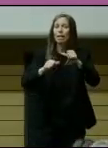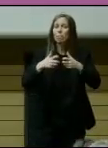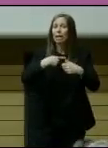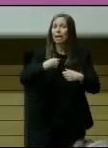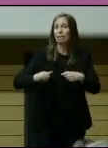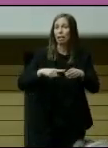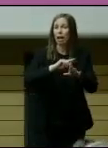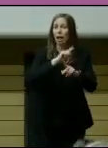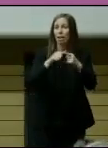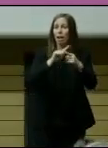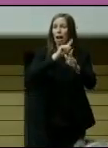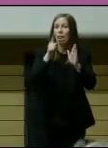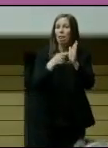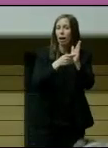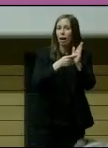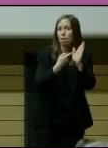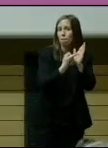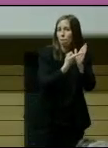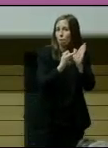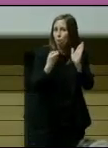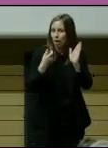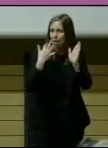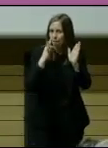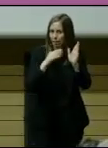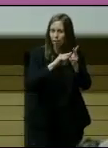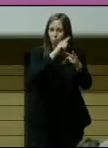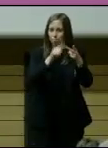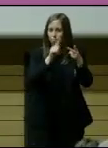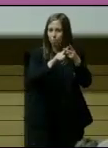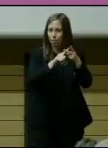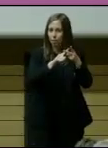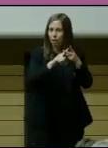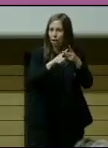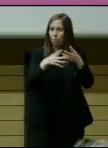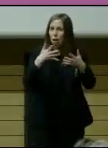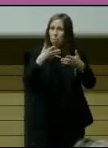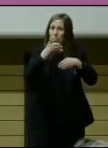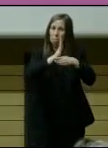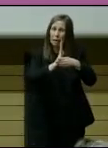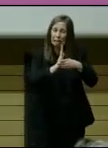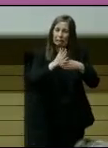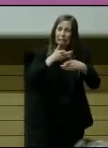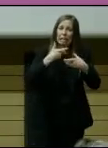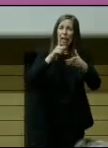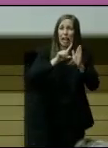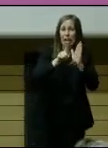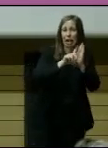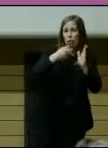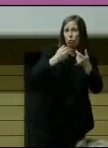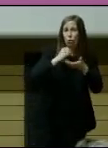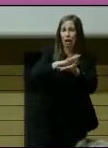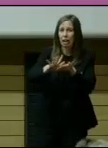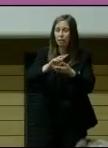industria legal es con la prohibición, quita los fentanilos. Luego hay industrias que tienen una cara legal y un backend pues, que hace trapis. Y luego